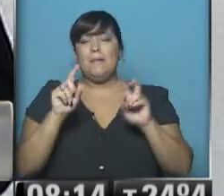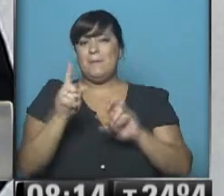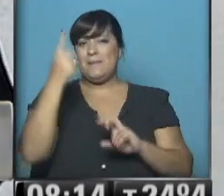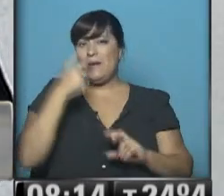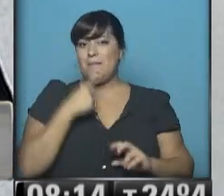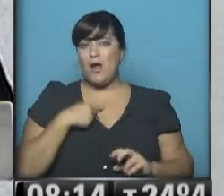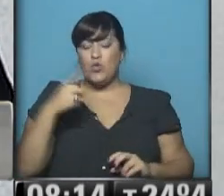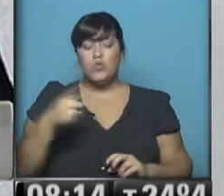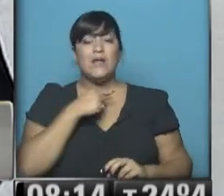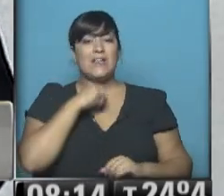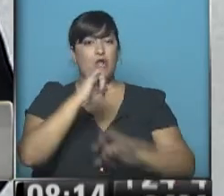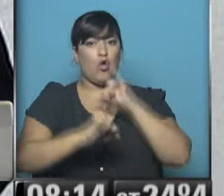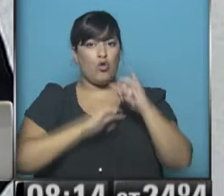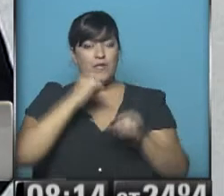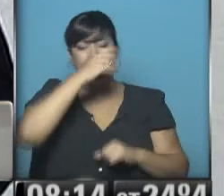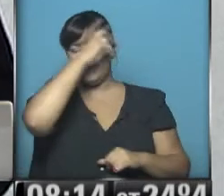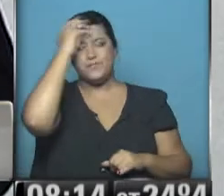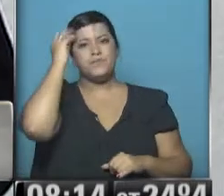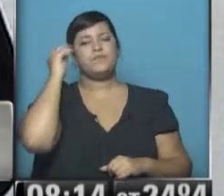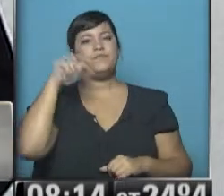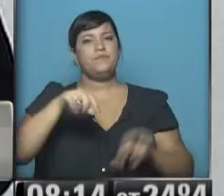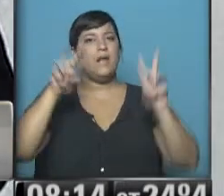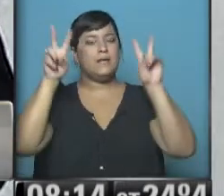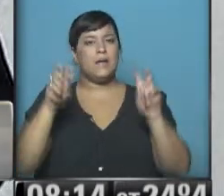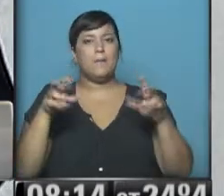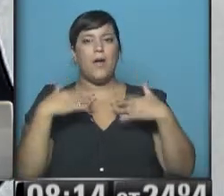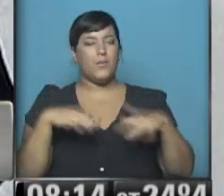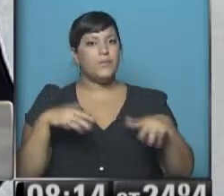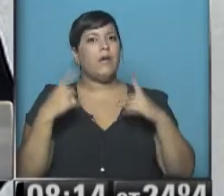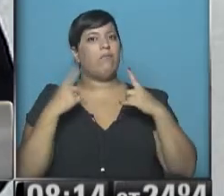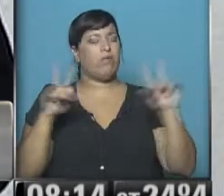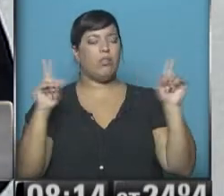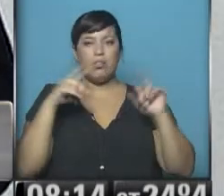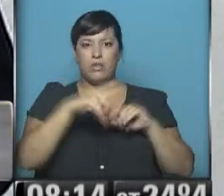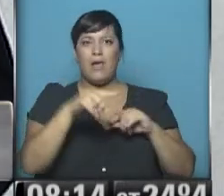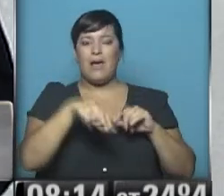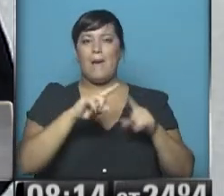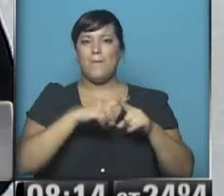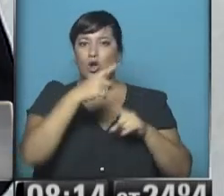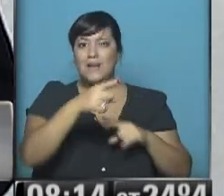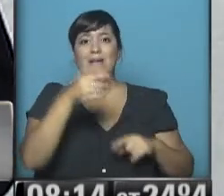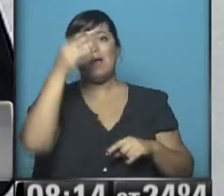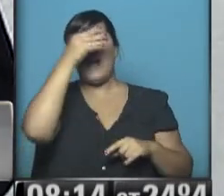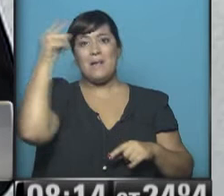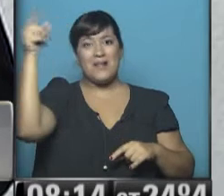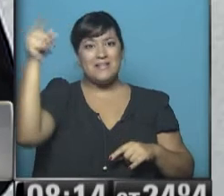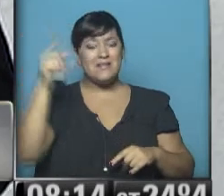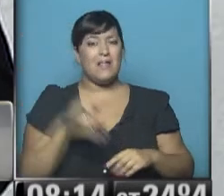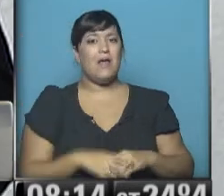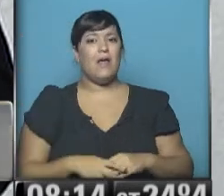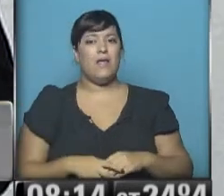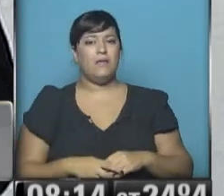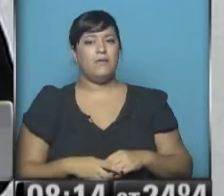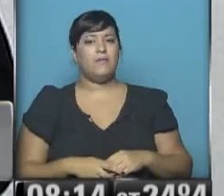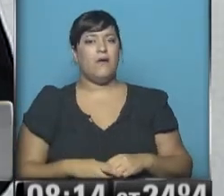lo que quiero transmitir es que es un hecho inédito en la política argentina que la presidenta de la nación haya revelado